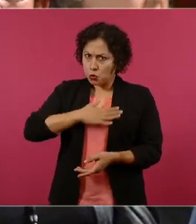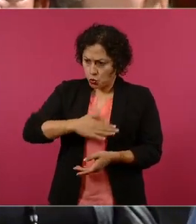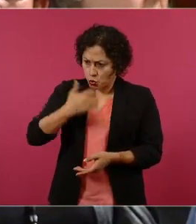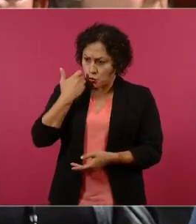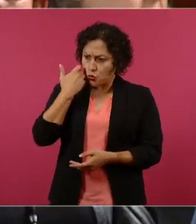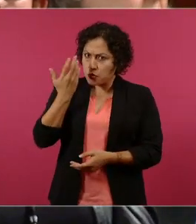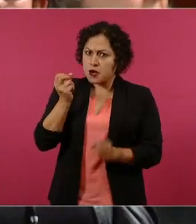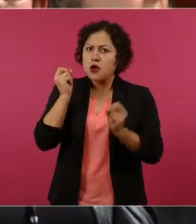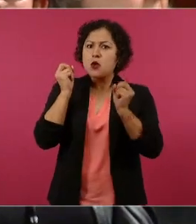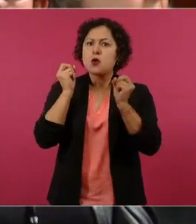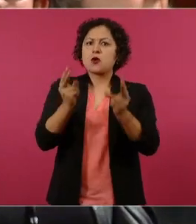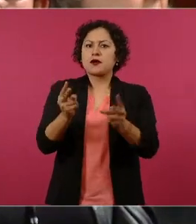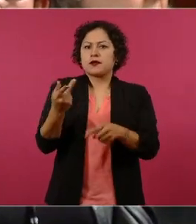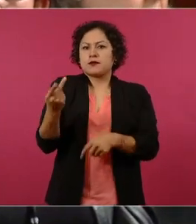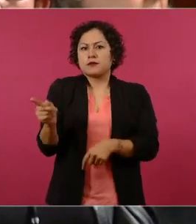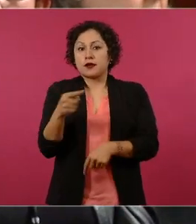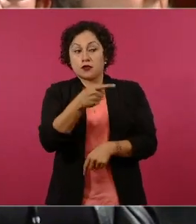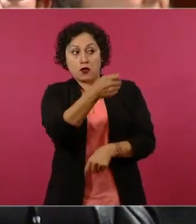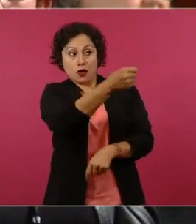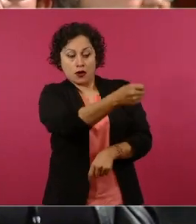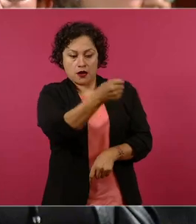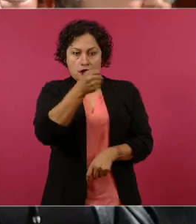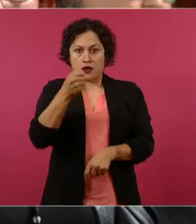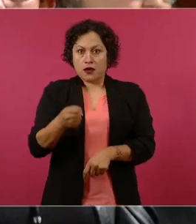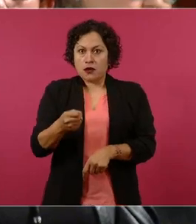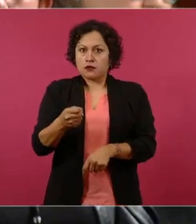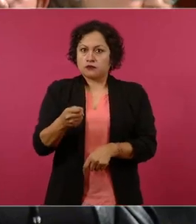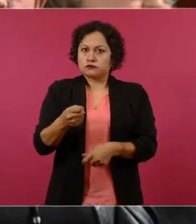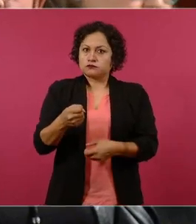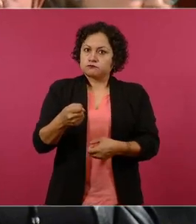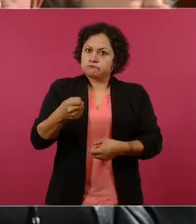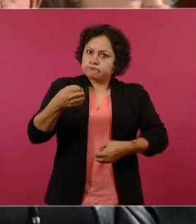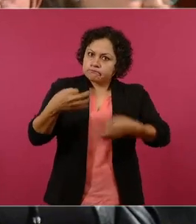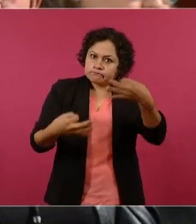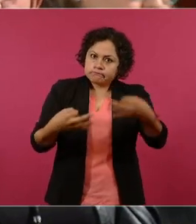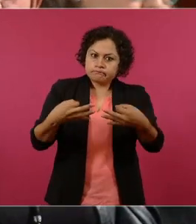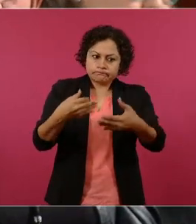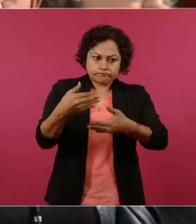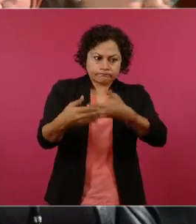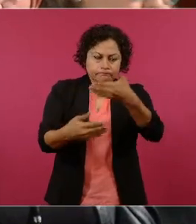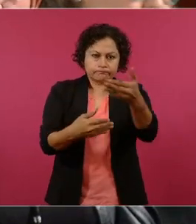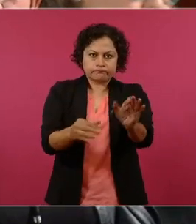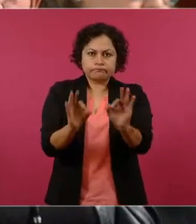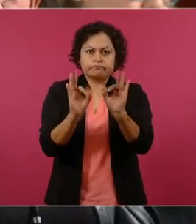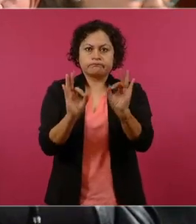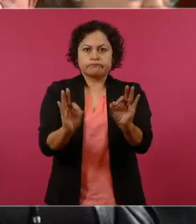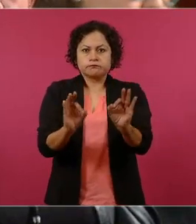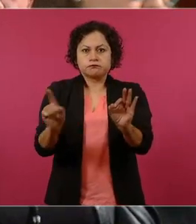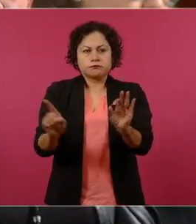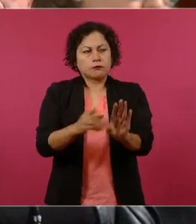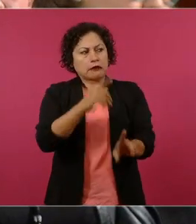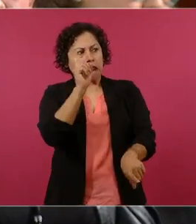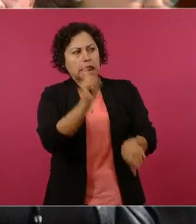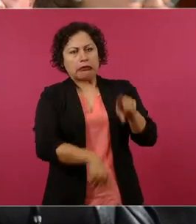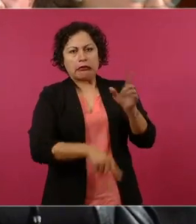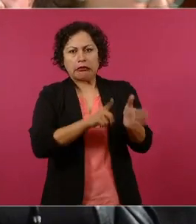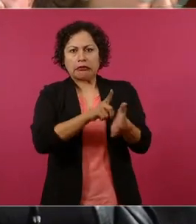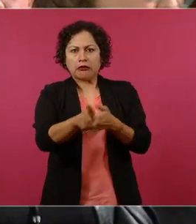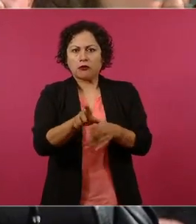permiten a esta persona el debido proceso por qué le violentan sus derechos porque ustedes tienen el